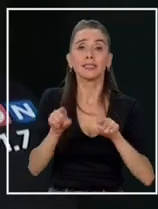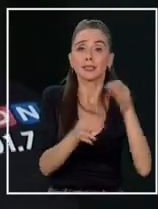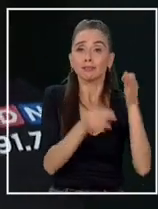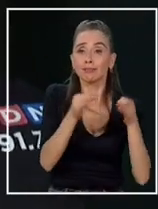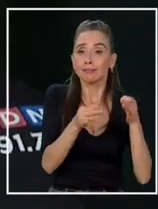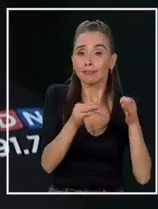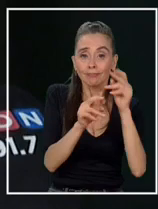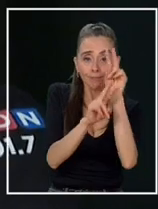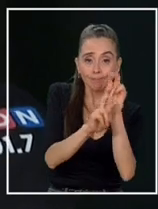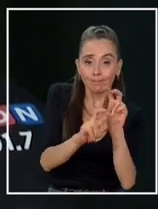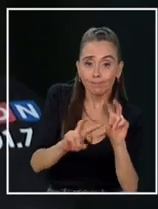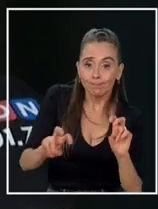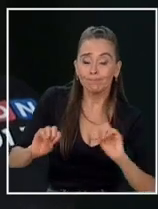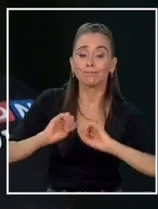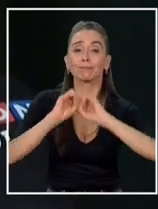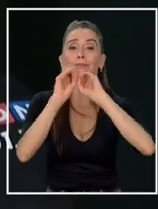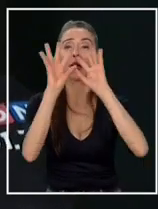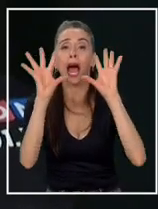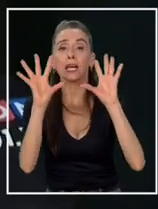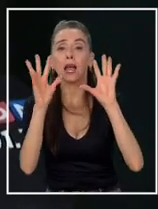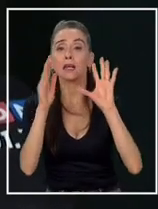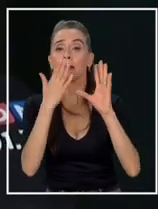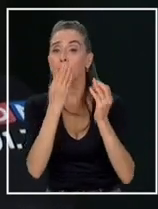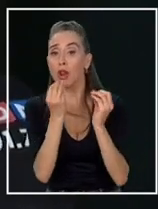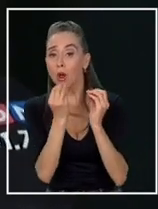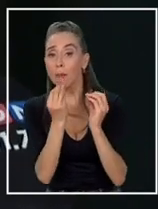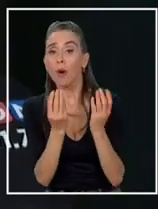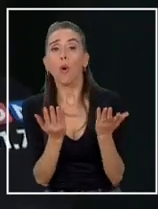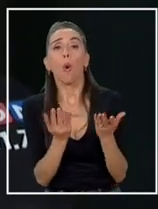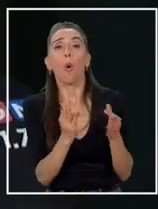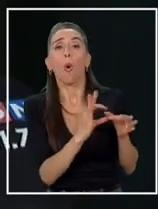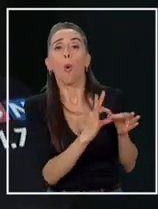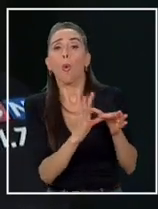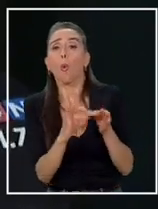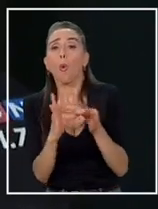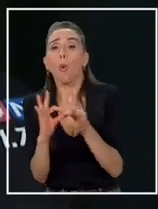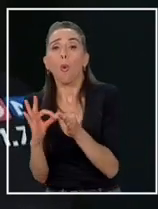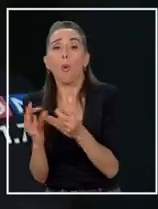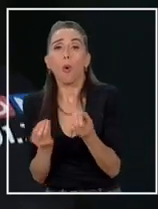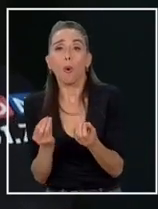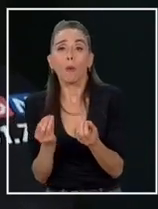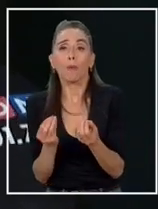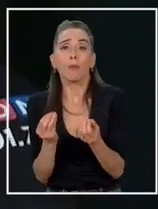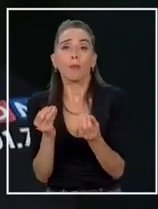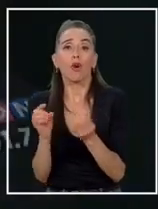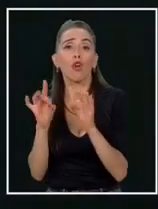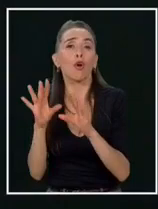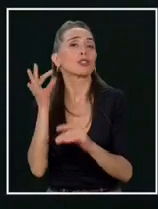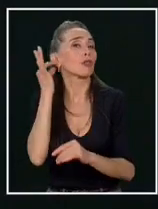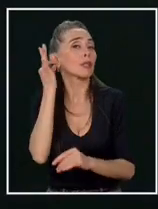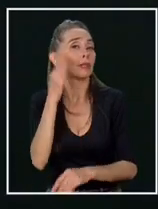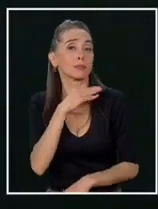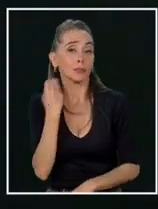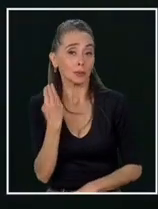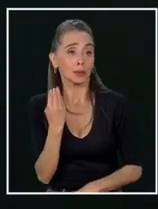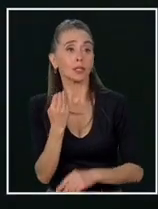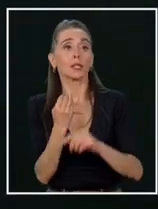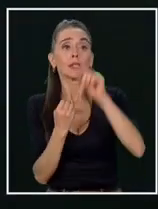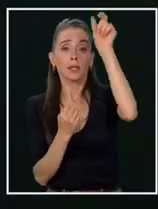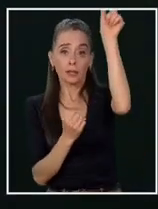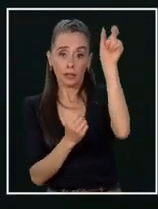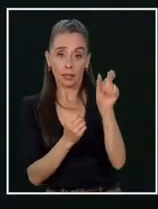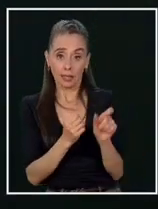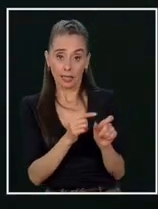para tratar de esclarecer de la mejor manera la forma como sucedieron estos hechos. Es una persona